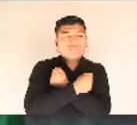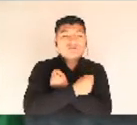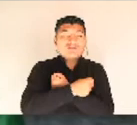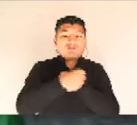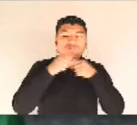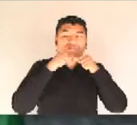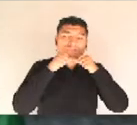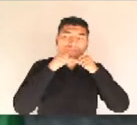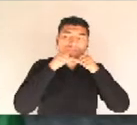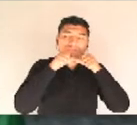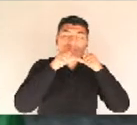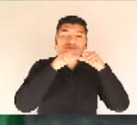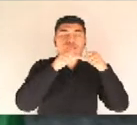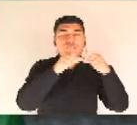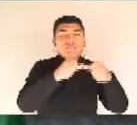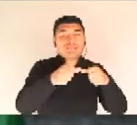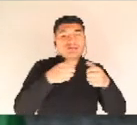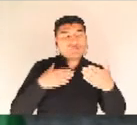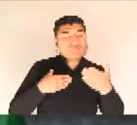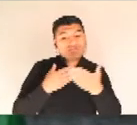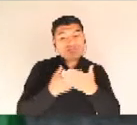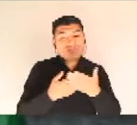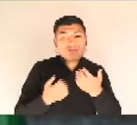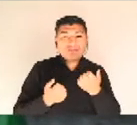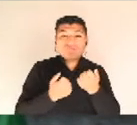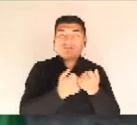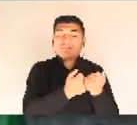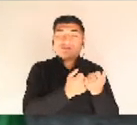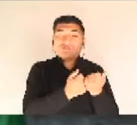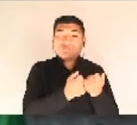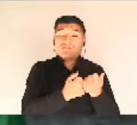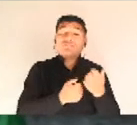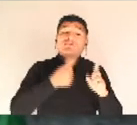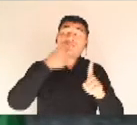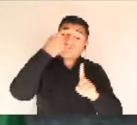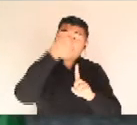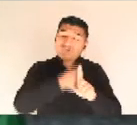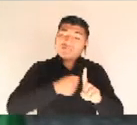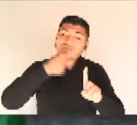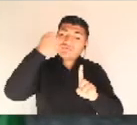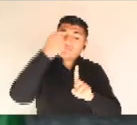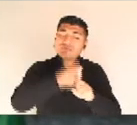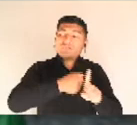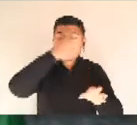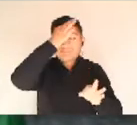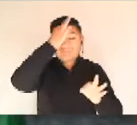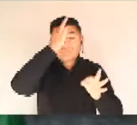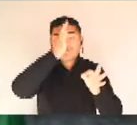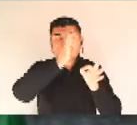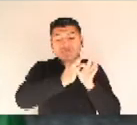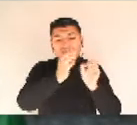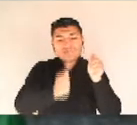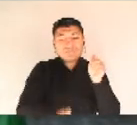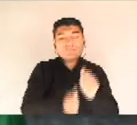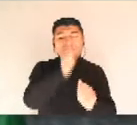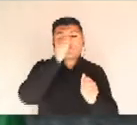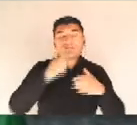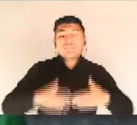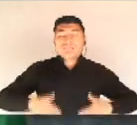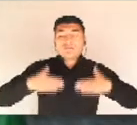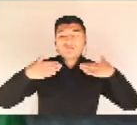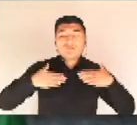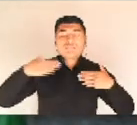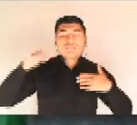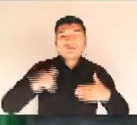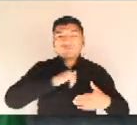constancia la bondad pelea el buen combate de la fe conquista en la vida eterna